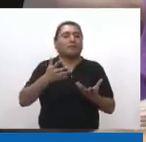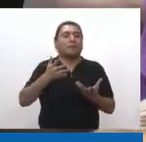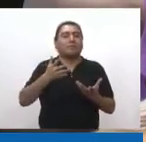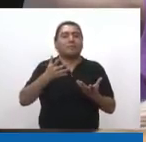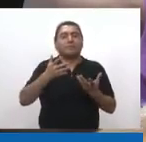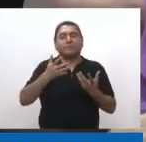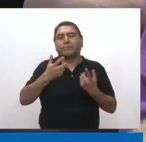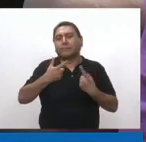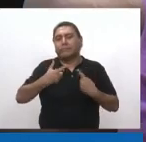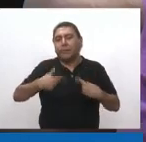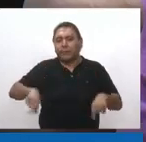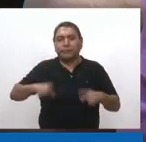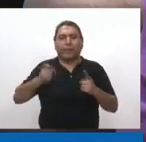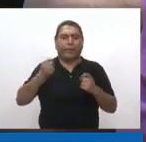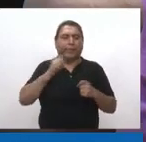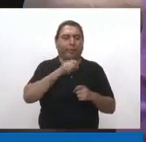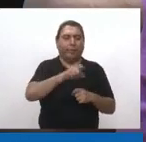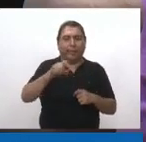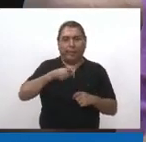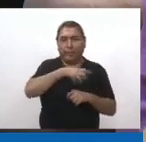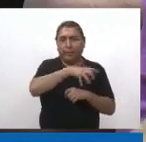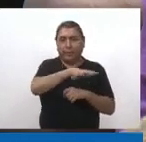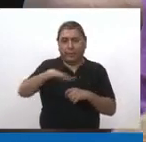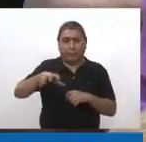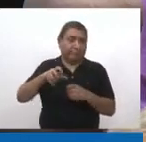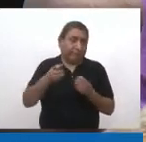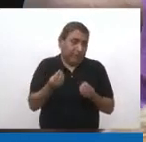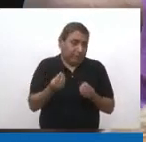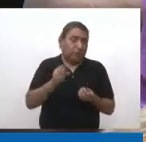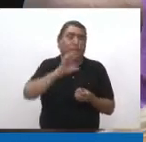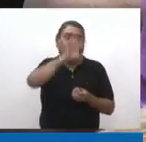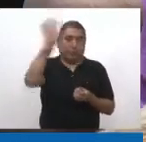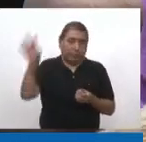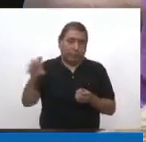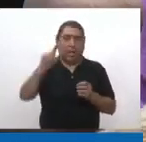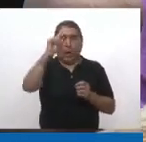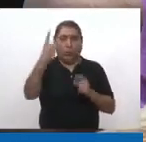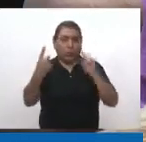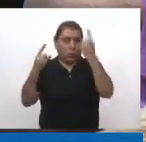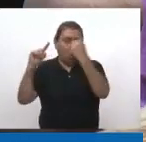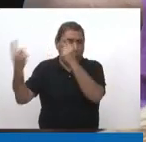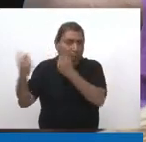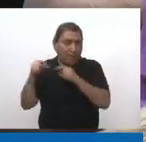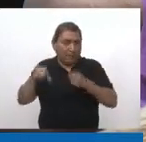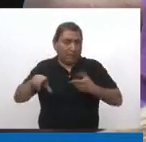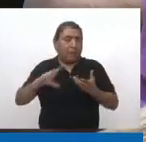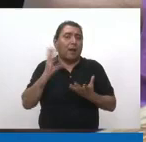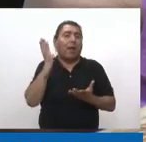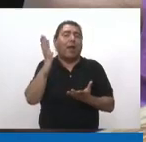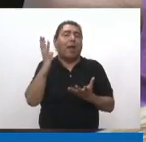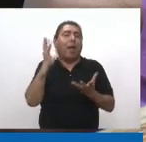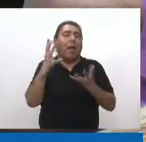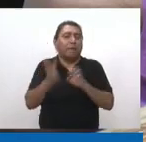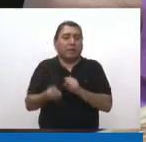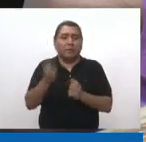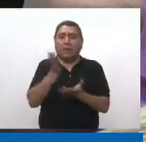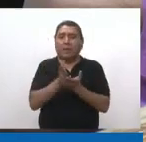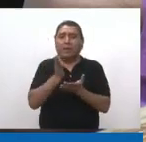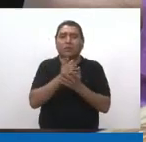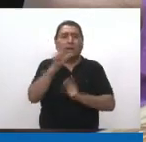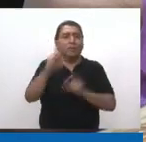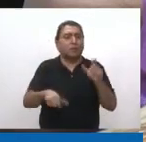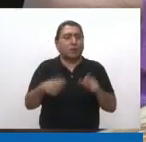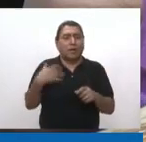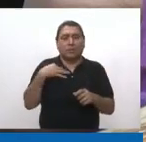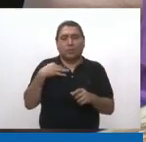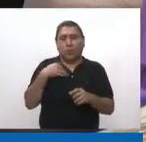intereses de las unidades territoriales, que son las provincias, que son autónomas, o bien porque afectan los derechos de los ciudadanos, en los que